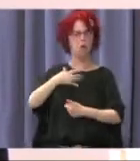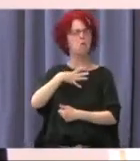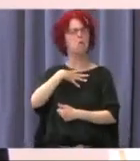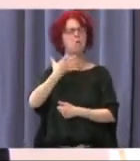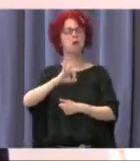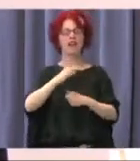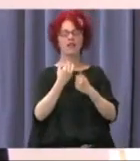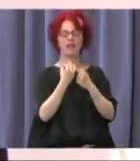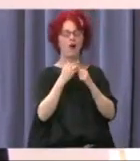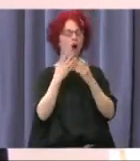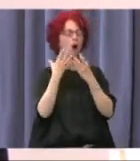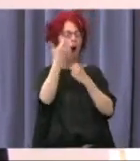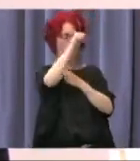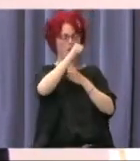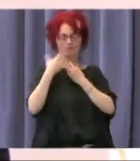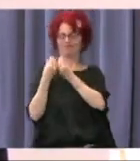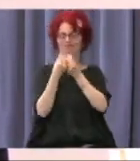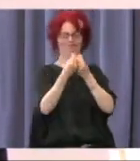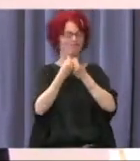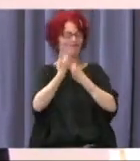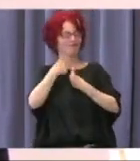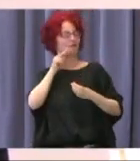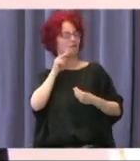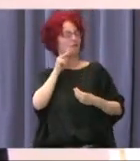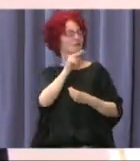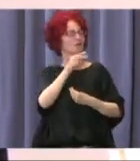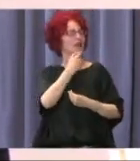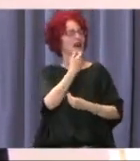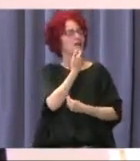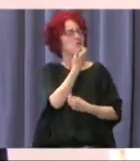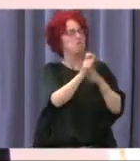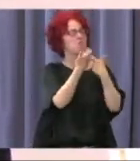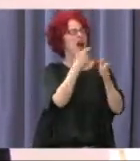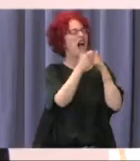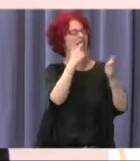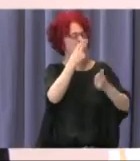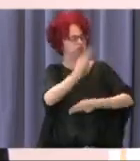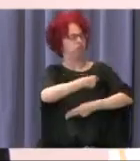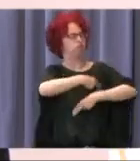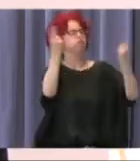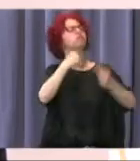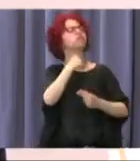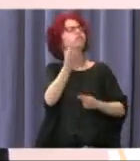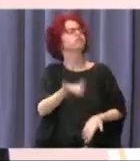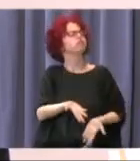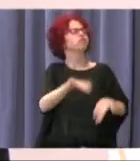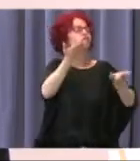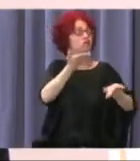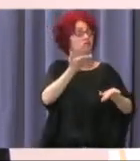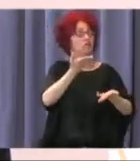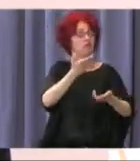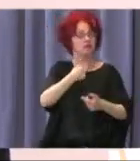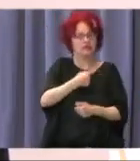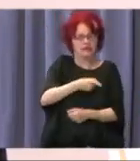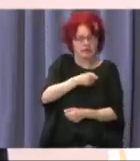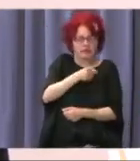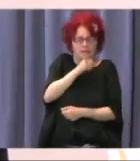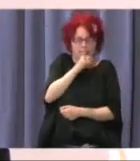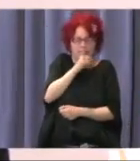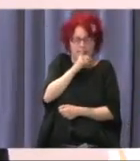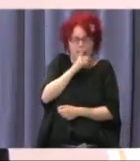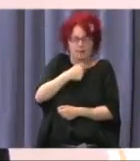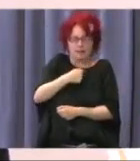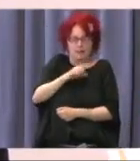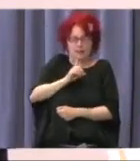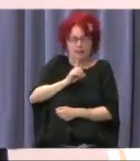se la está cosificando. Y yo puedo decir lo que sea públicamente de estos hombres sobre ti. Y tú no puedes responderme